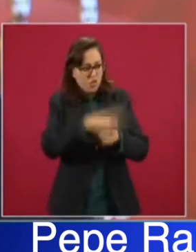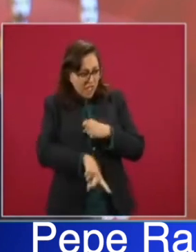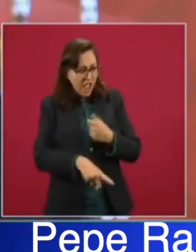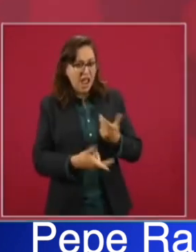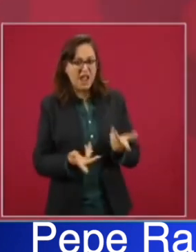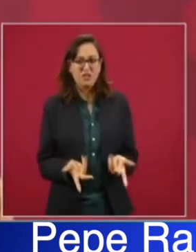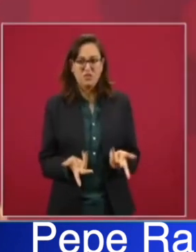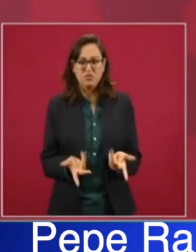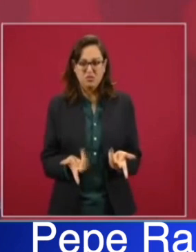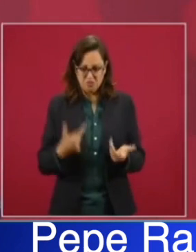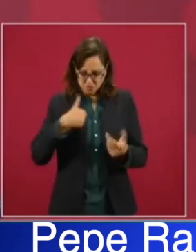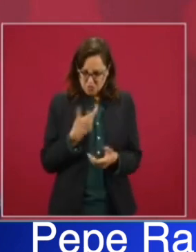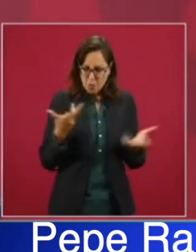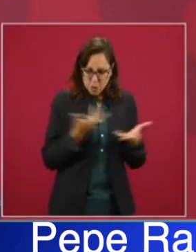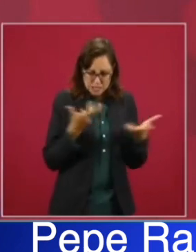con tal de